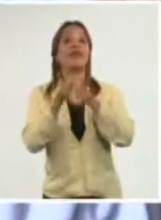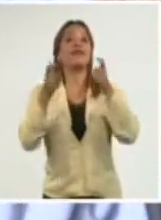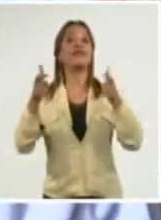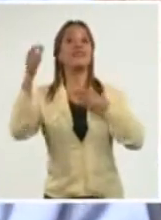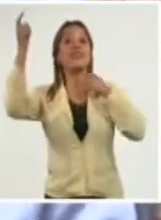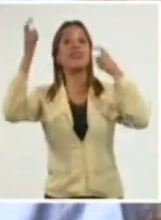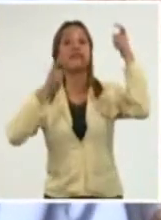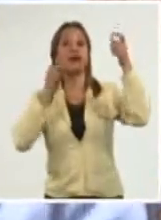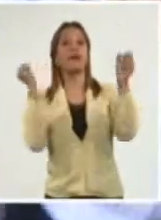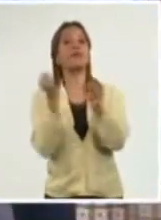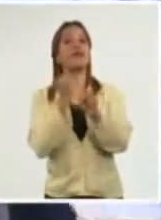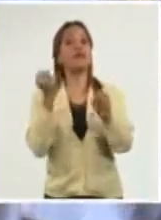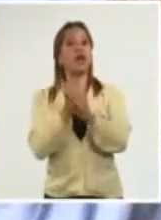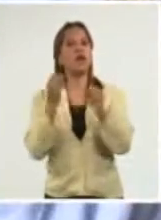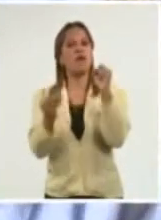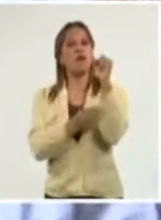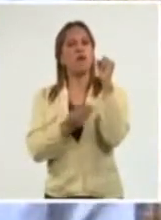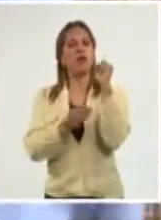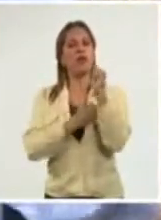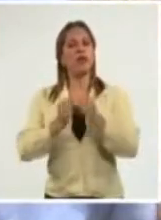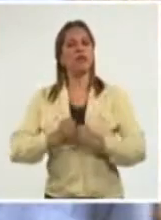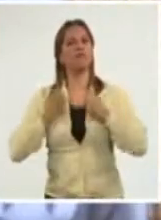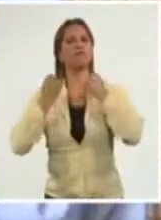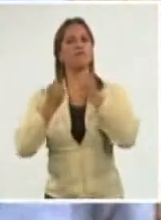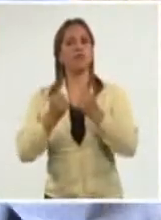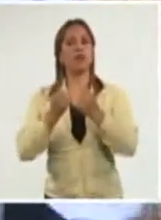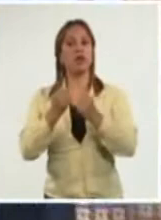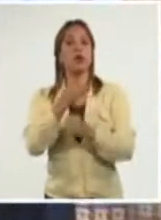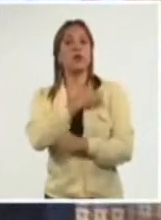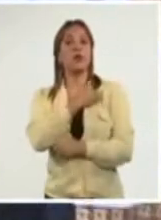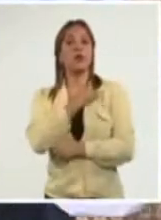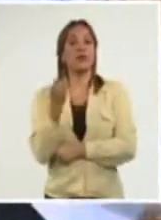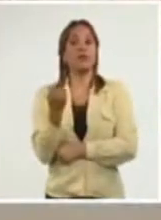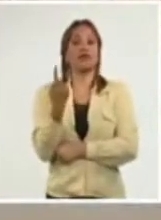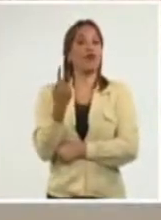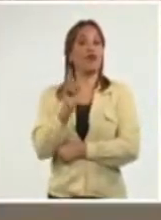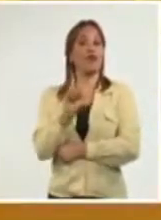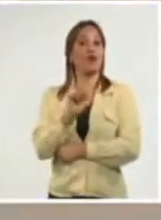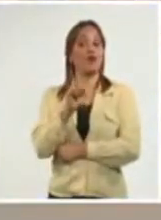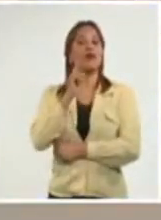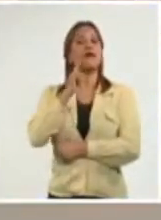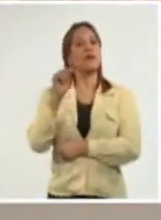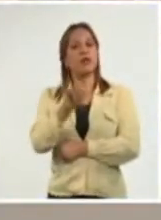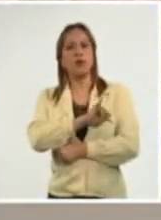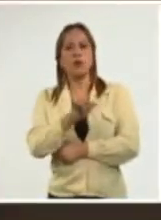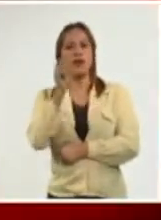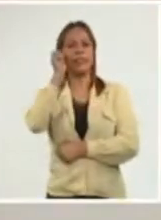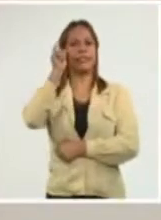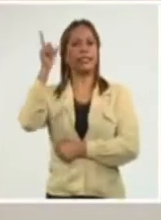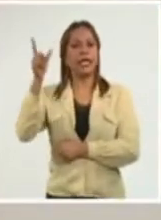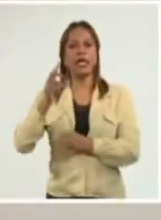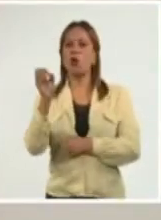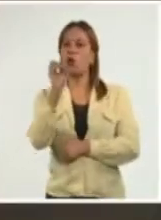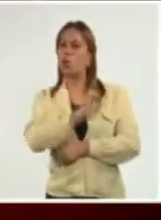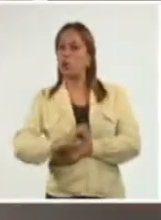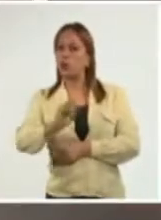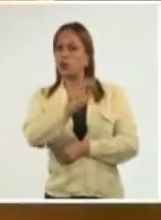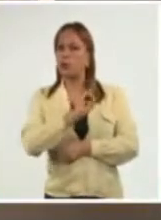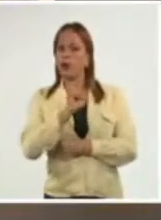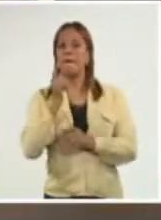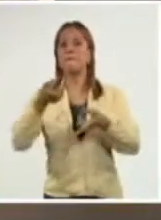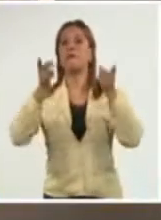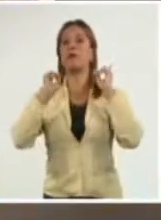y el poder de fuego, ya no militar solo, sino de su idea y de su proyección política, cuando